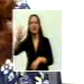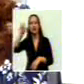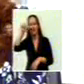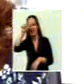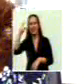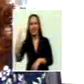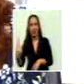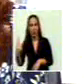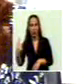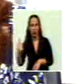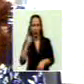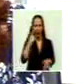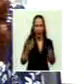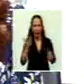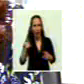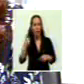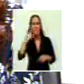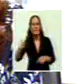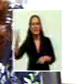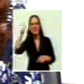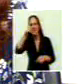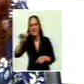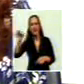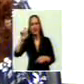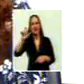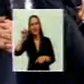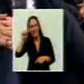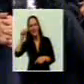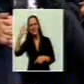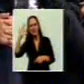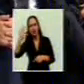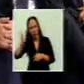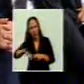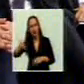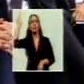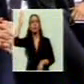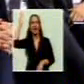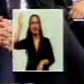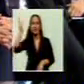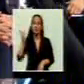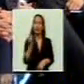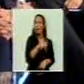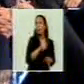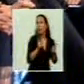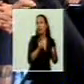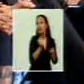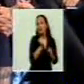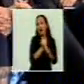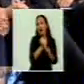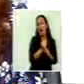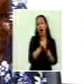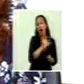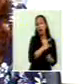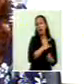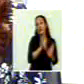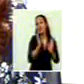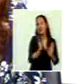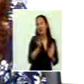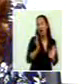.665 por ciento. Y el de dedicación simple ganaba 198